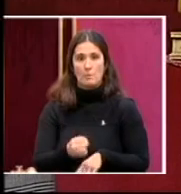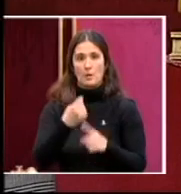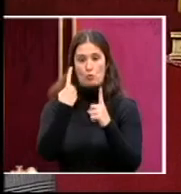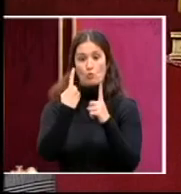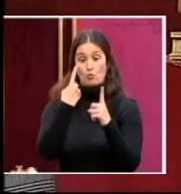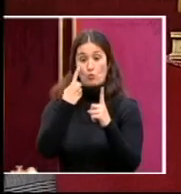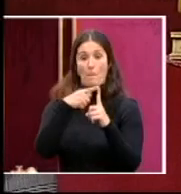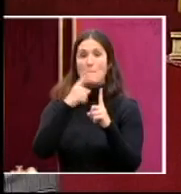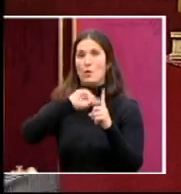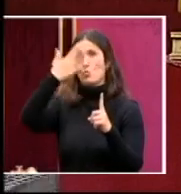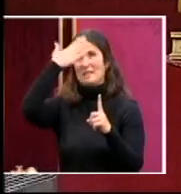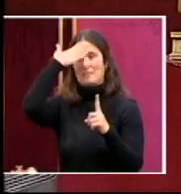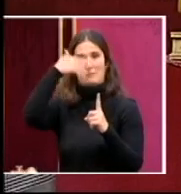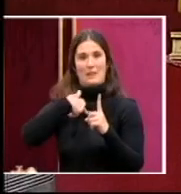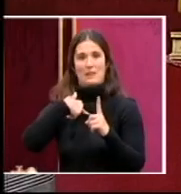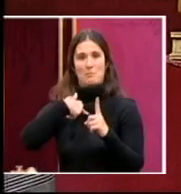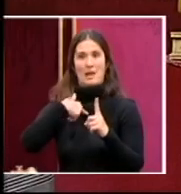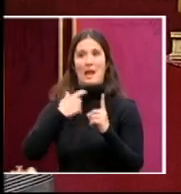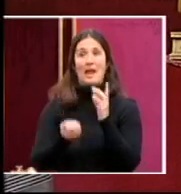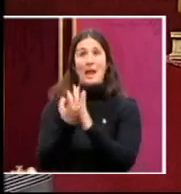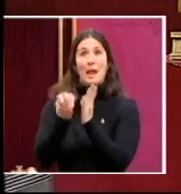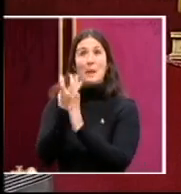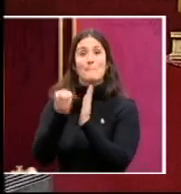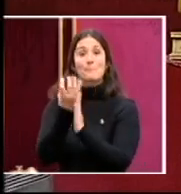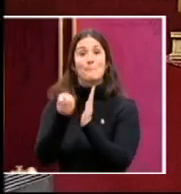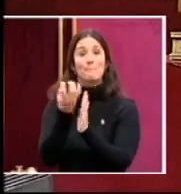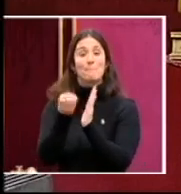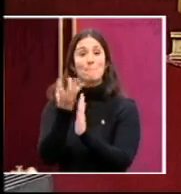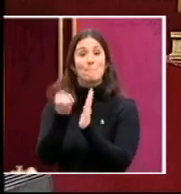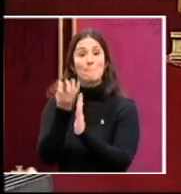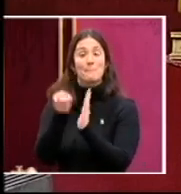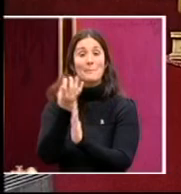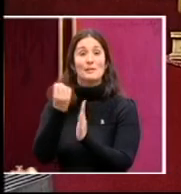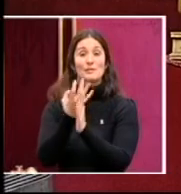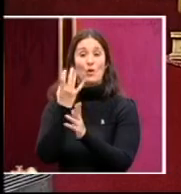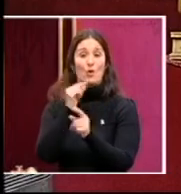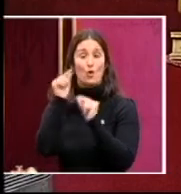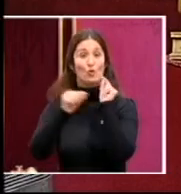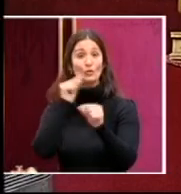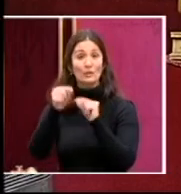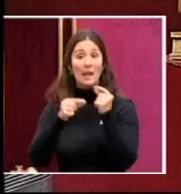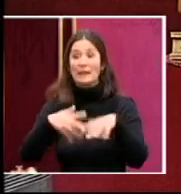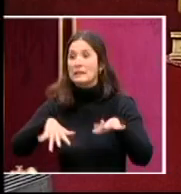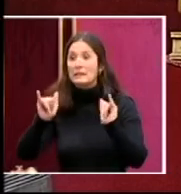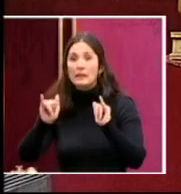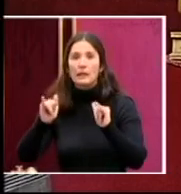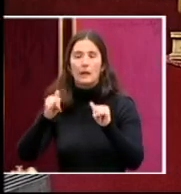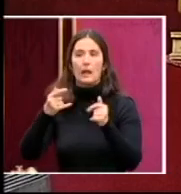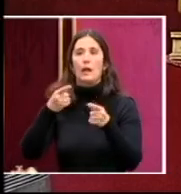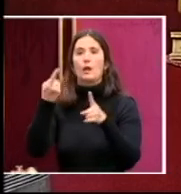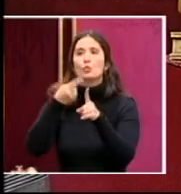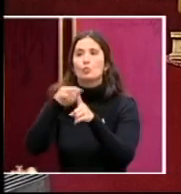más, pero no el principal, ni en emisión de gases contaminantes, ni en